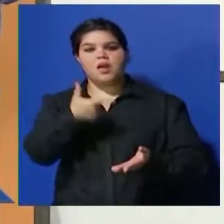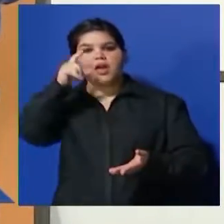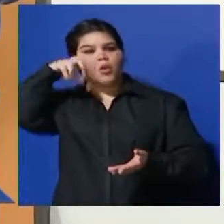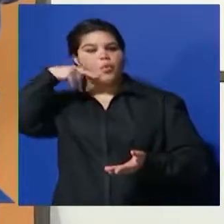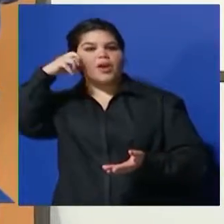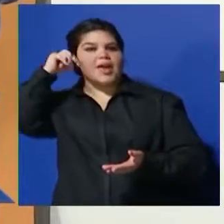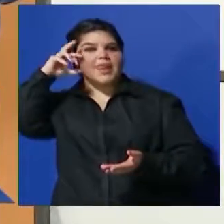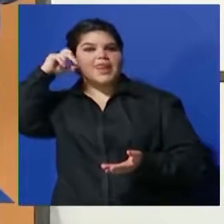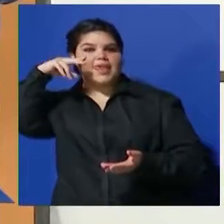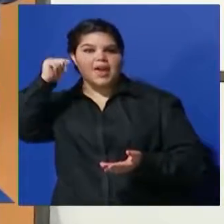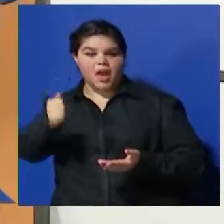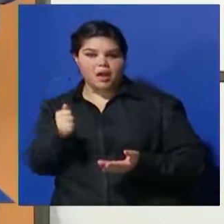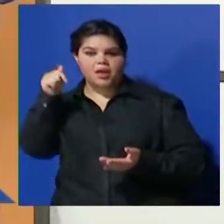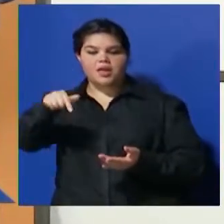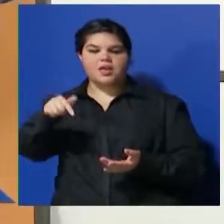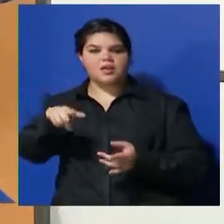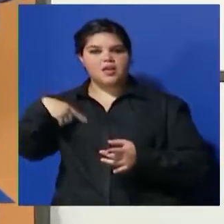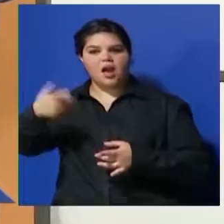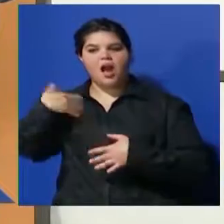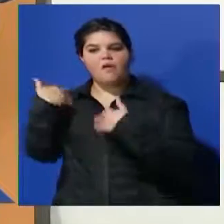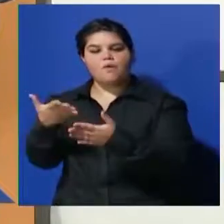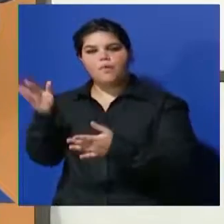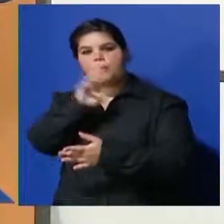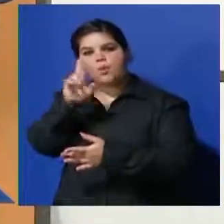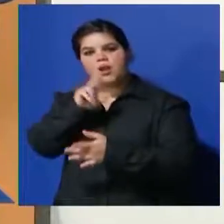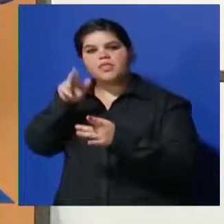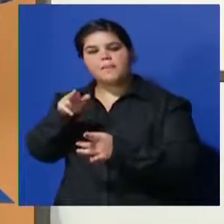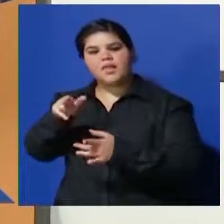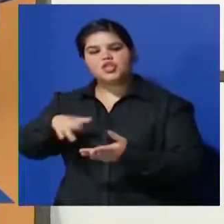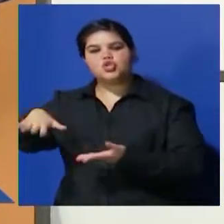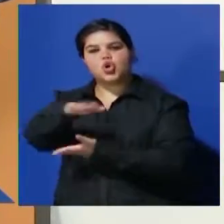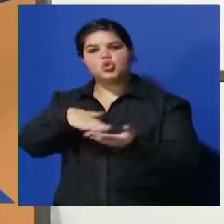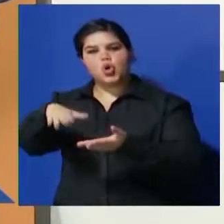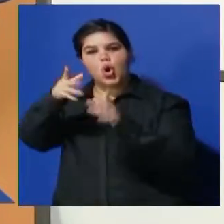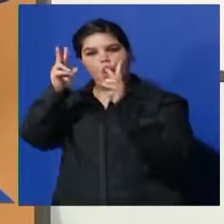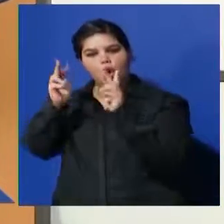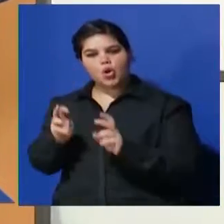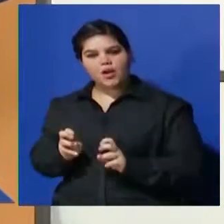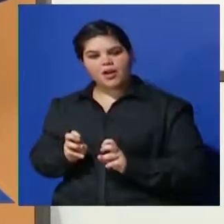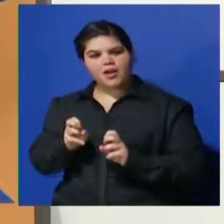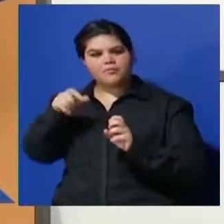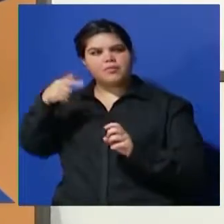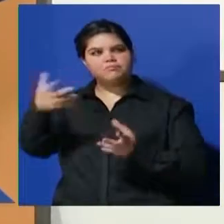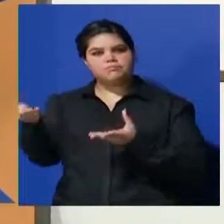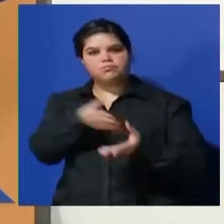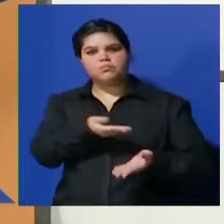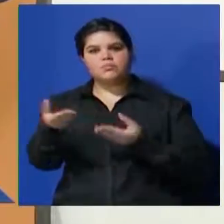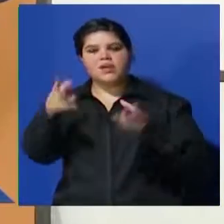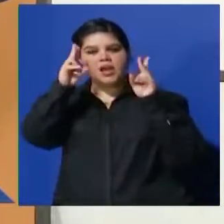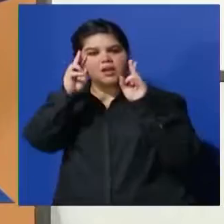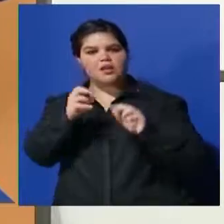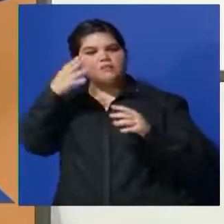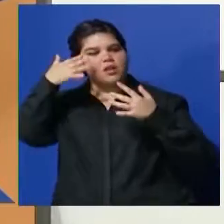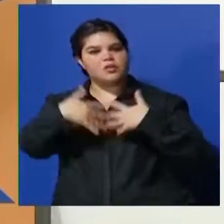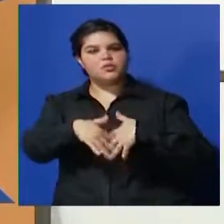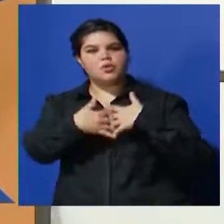Ella es militante feminista, socióloga, y la hemos convocado a debatir con nosotros y a reflexionar sobre la violencia de género y los últimos